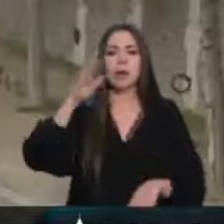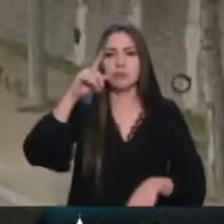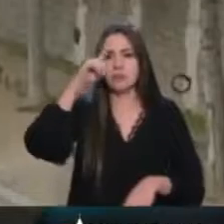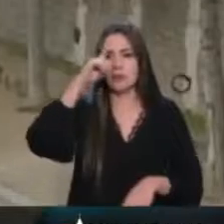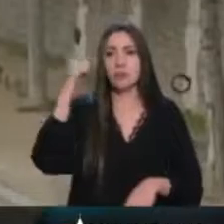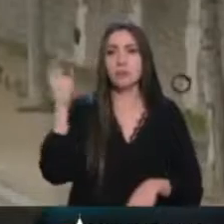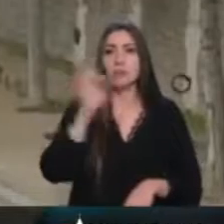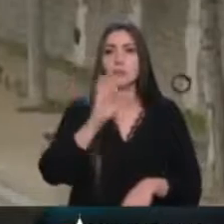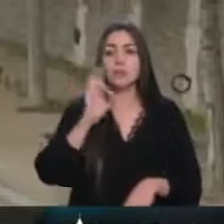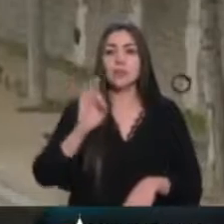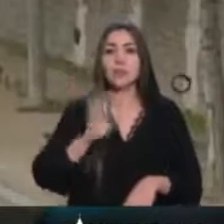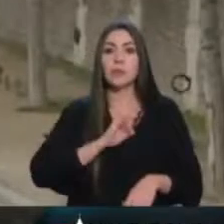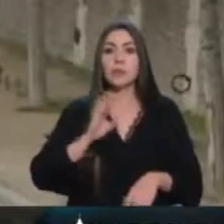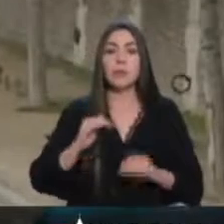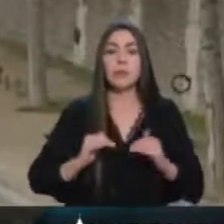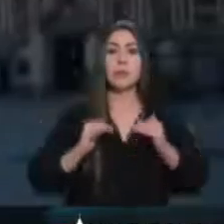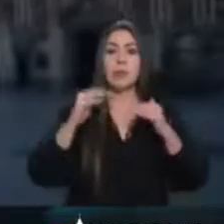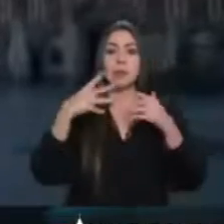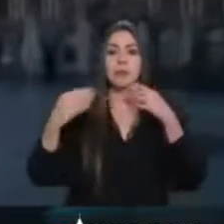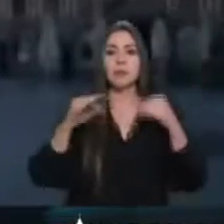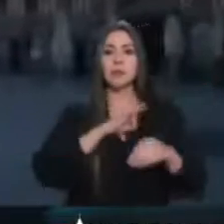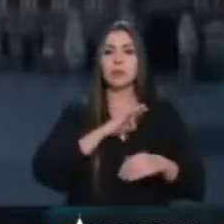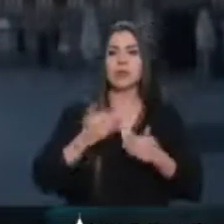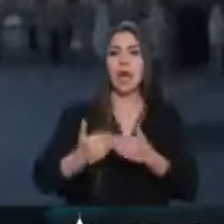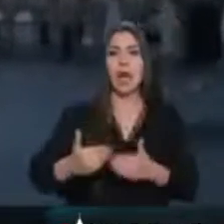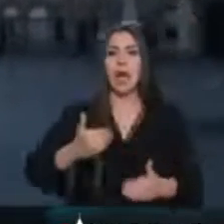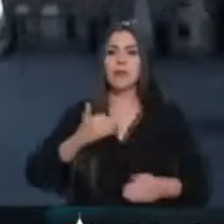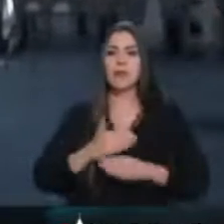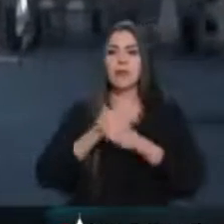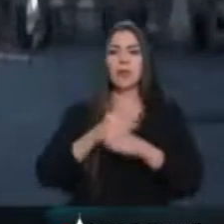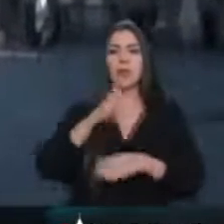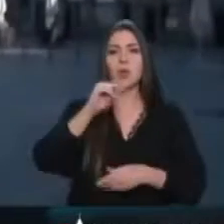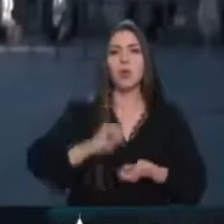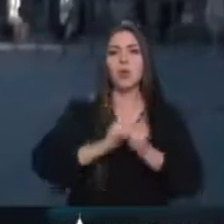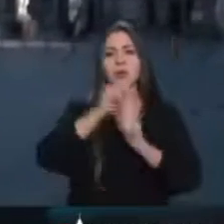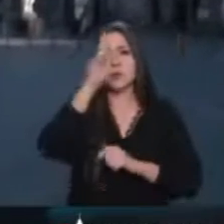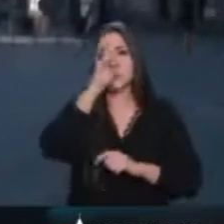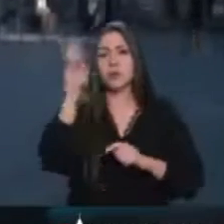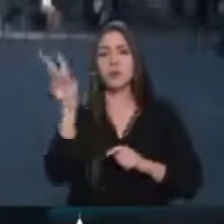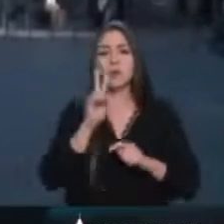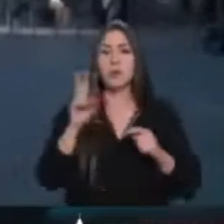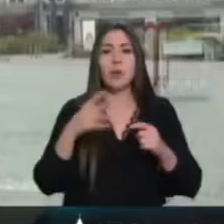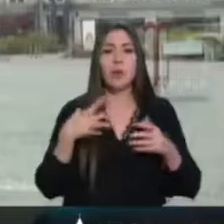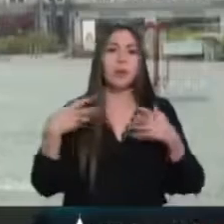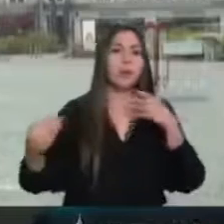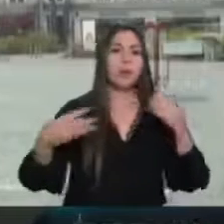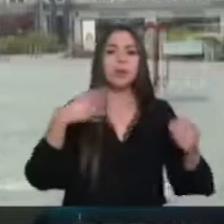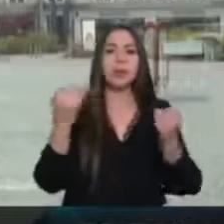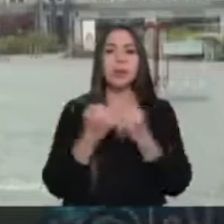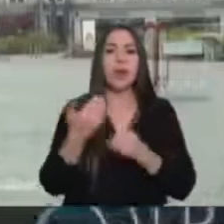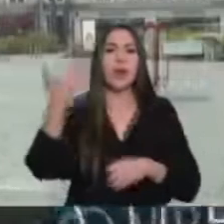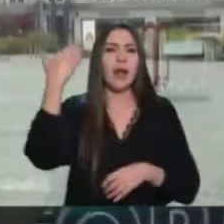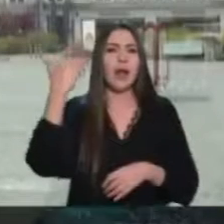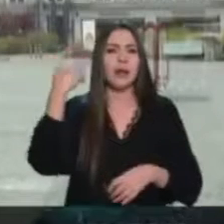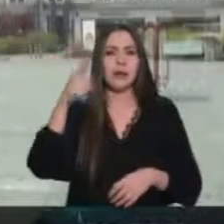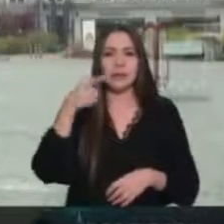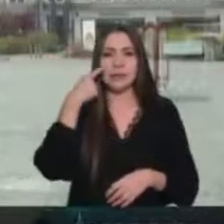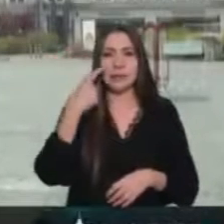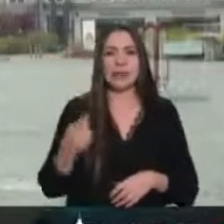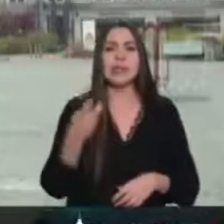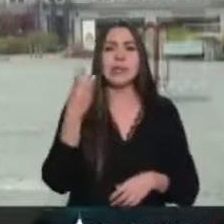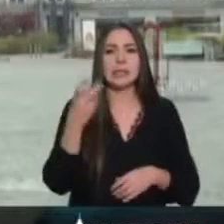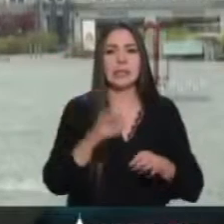incremento de casos, poder atajarlo lo antes posible y que no se transforme en una ola de las magnitudes de las que hemos visto previamente. Esa es la